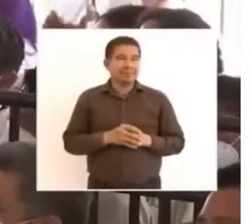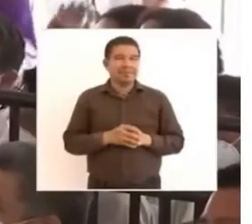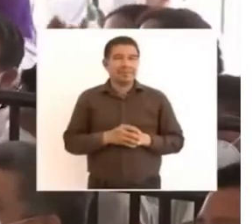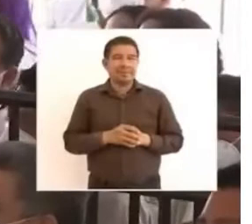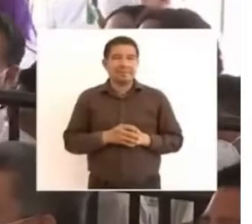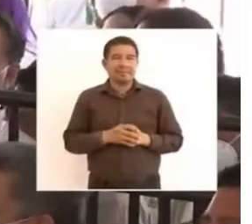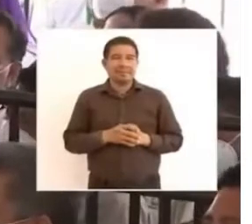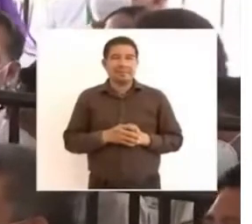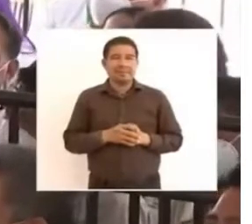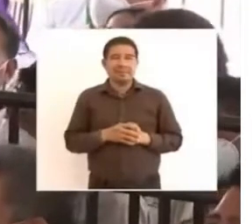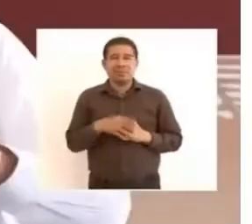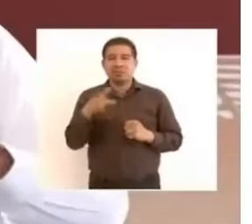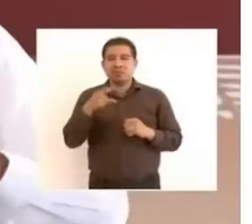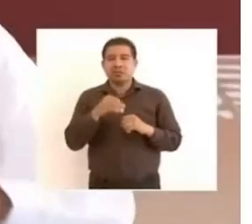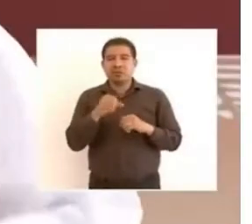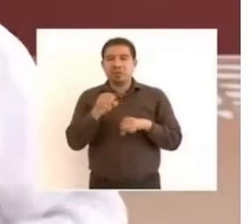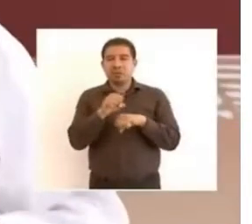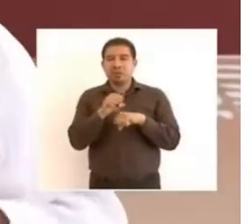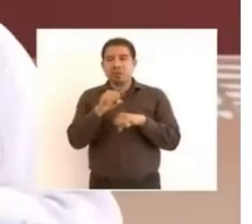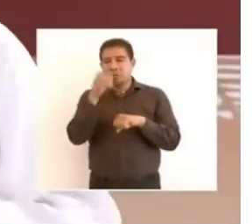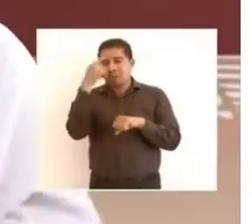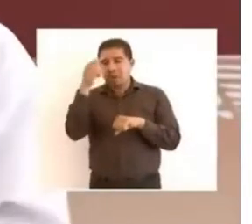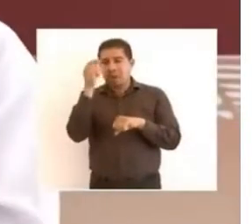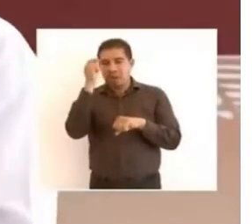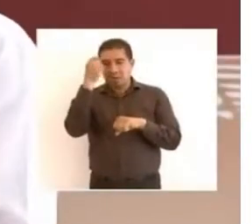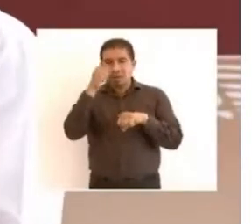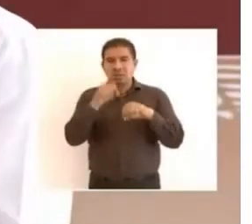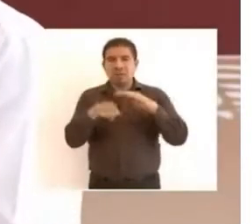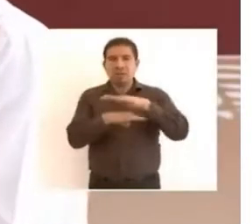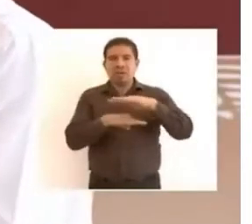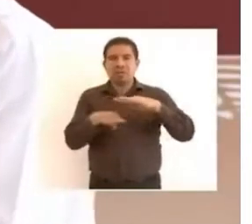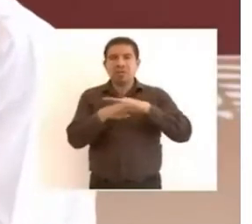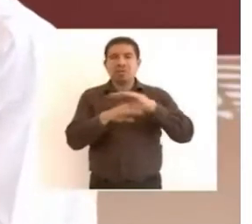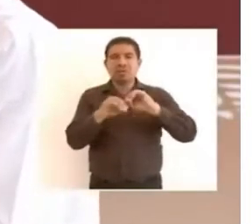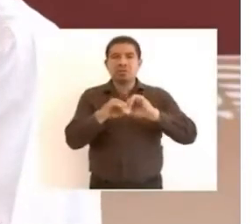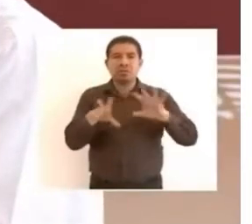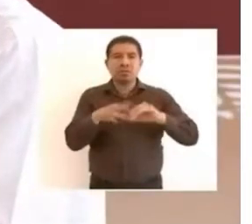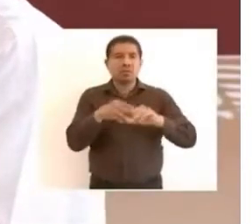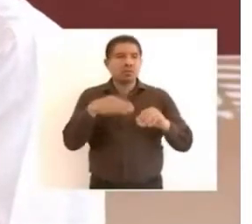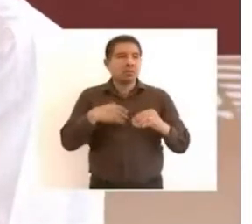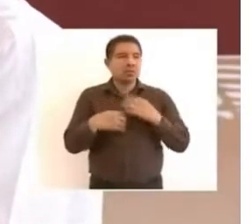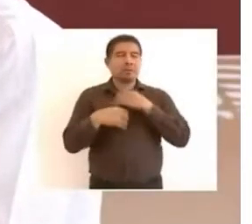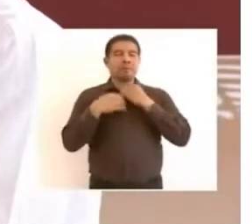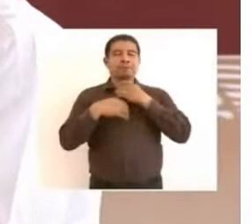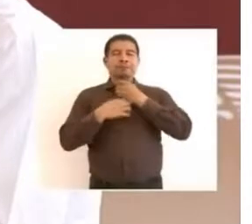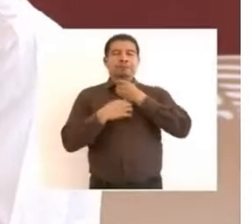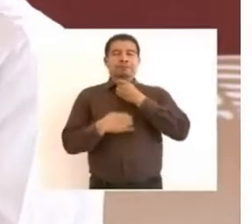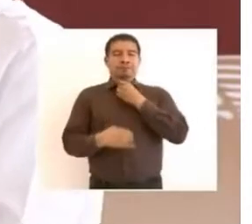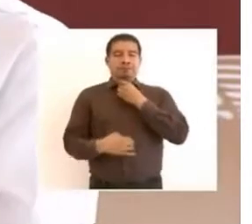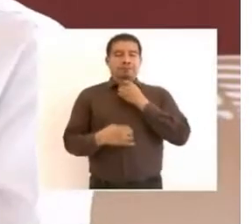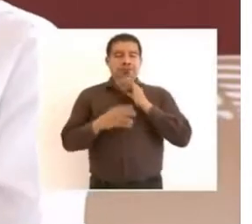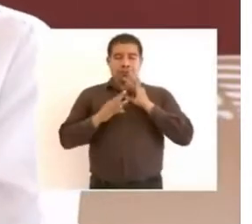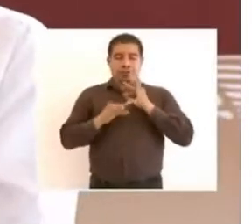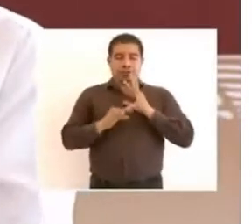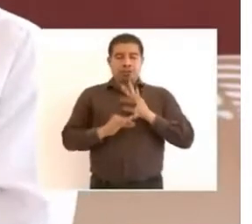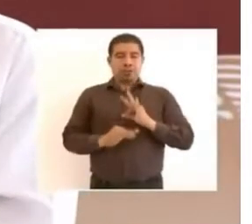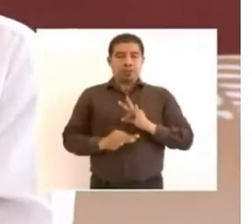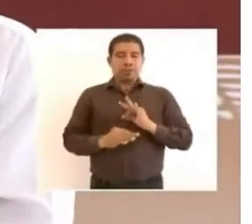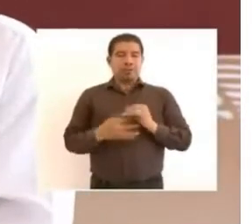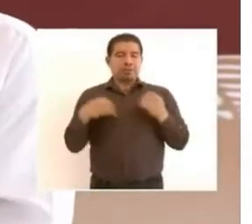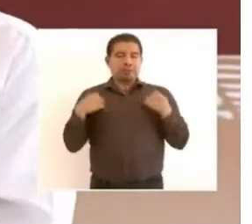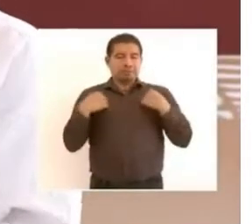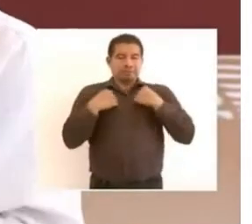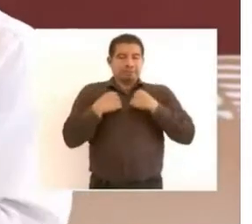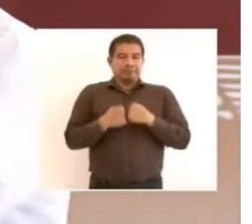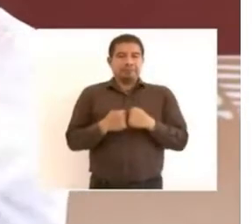para pedirles que lo apoyen en su proyecto de instalar antenas y llevar internet a todo el país.